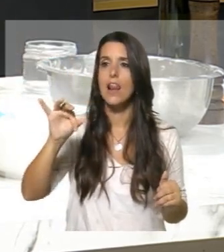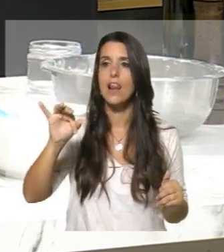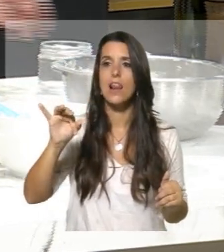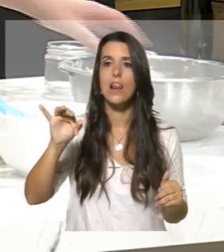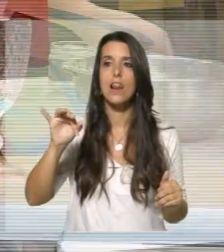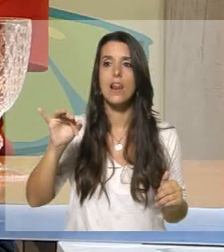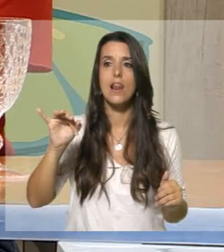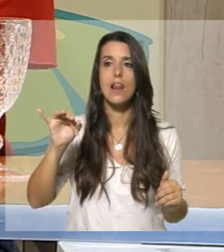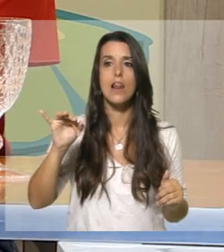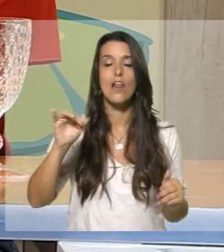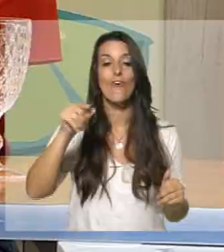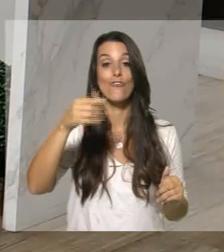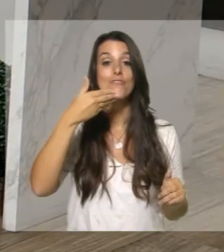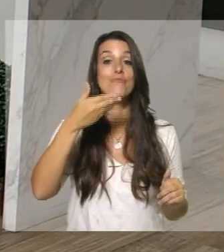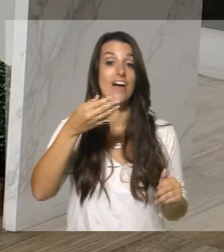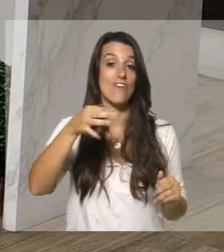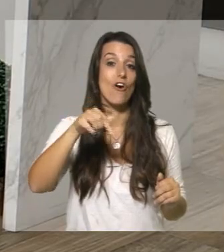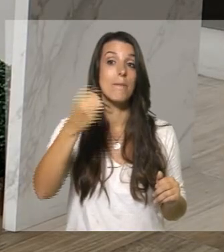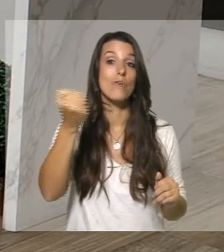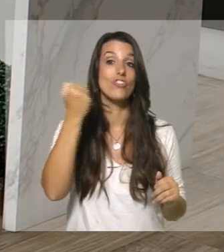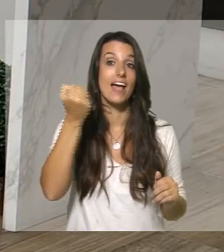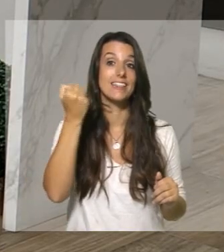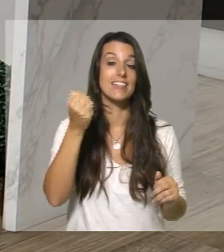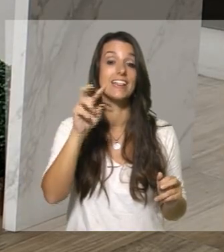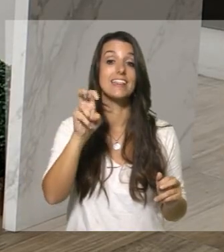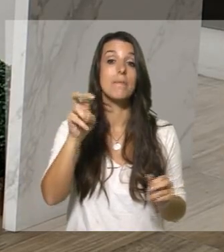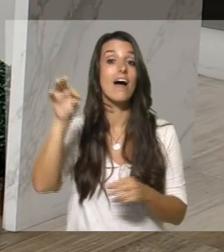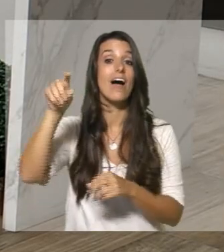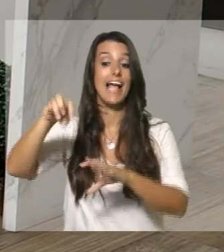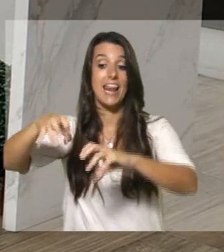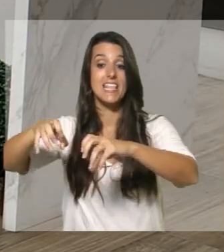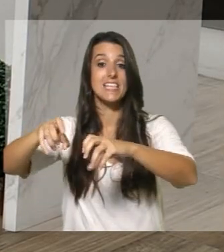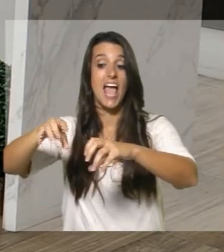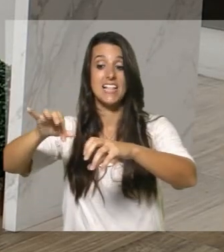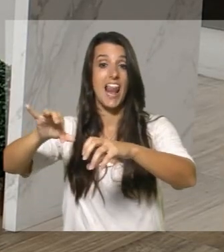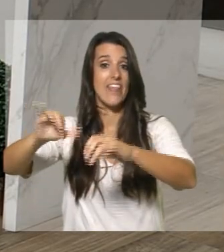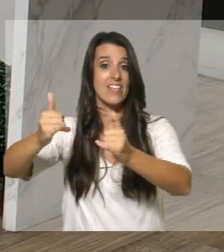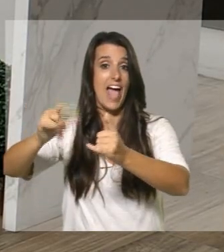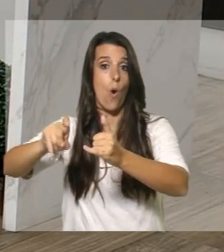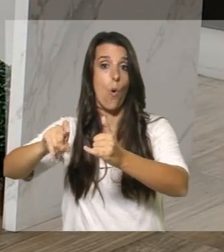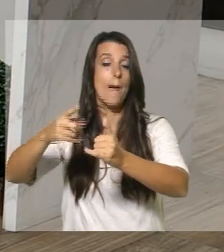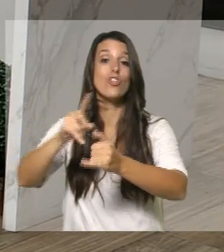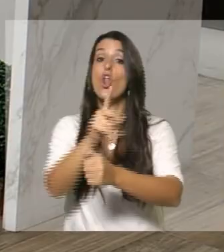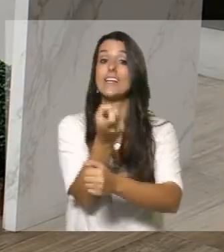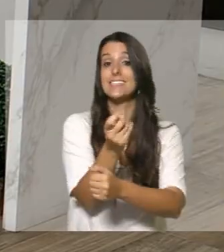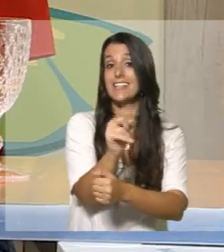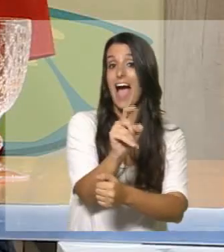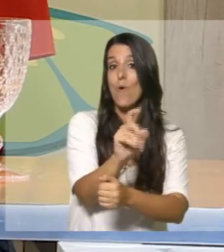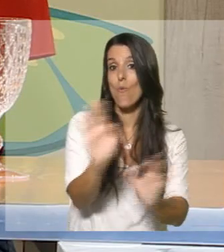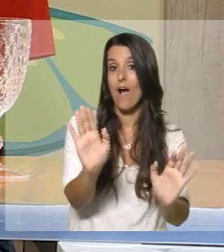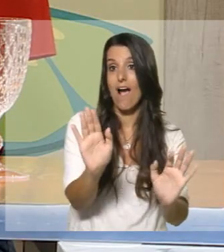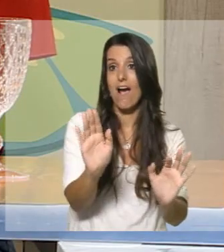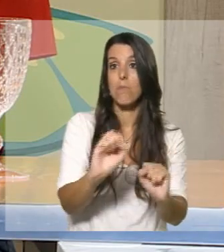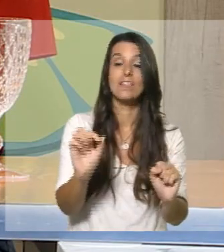polvo. Preguntaba Leo hoy, ¿no? Sí. La importancia de, por el tema del agua y la sal. Acá. Pero como esta receta no lleva agua, dejamos el